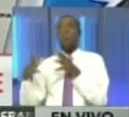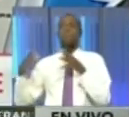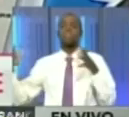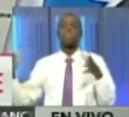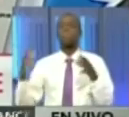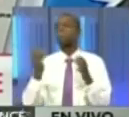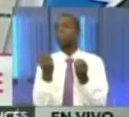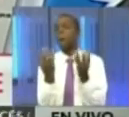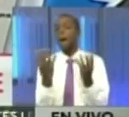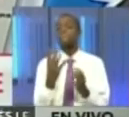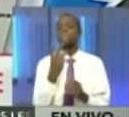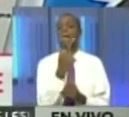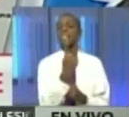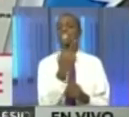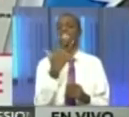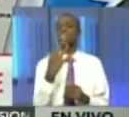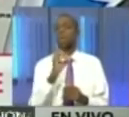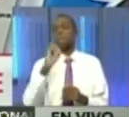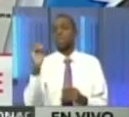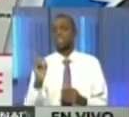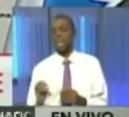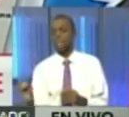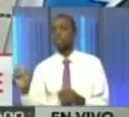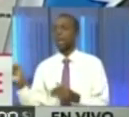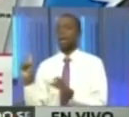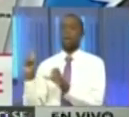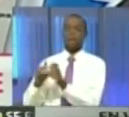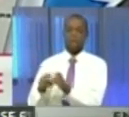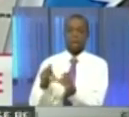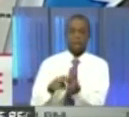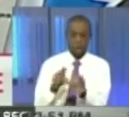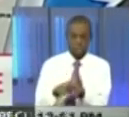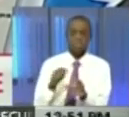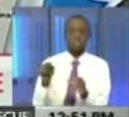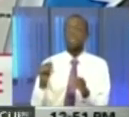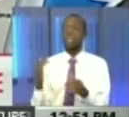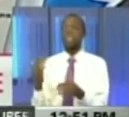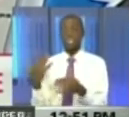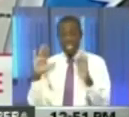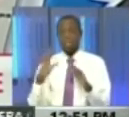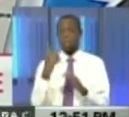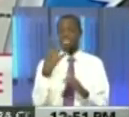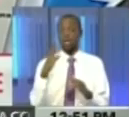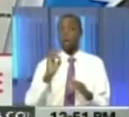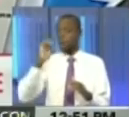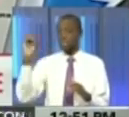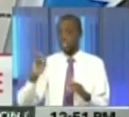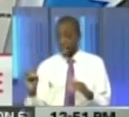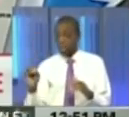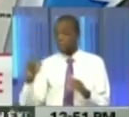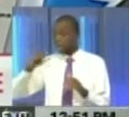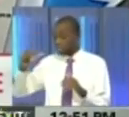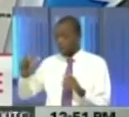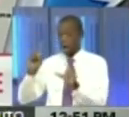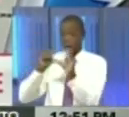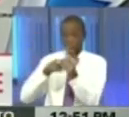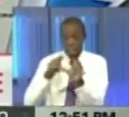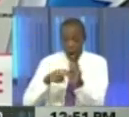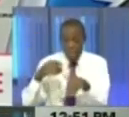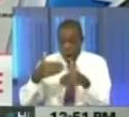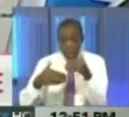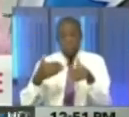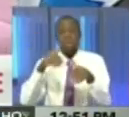25% de los electores o electoras inscritos o inscritas, se considerará revocado su mandato y se procederá de inmediato a cubrir la